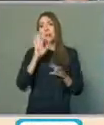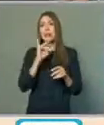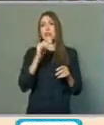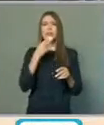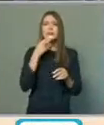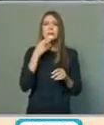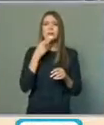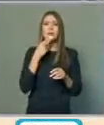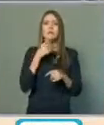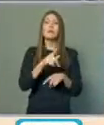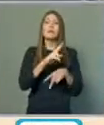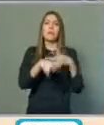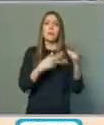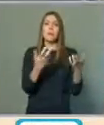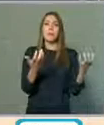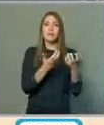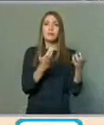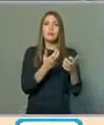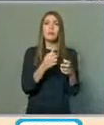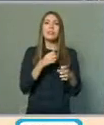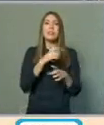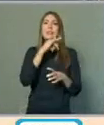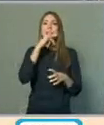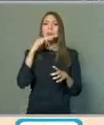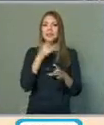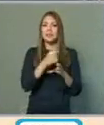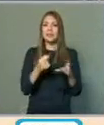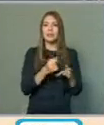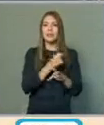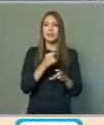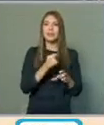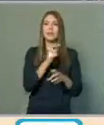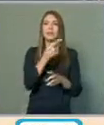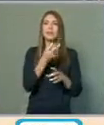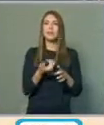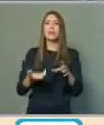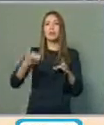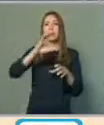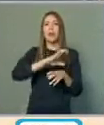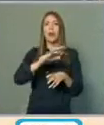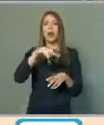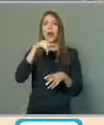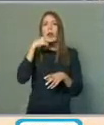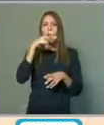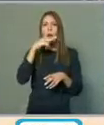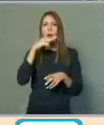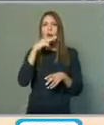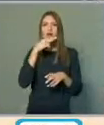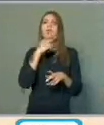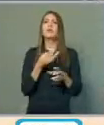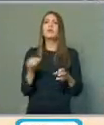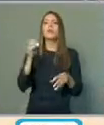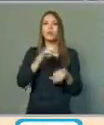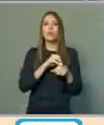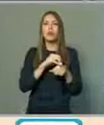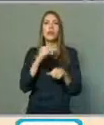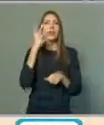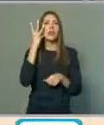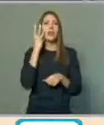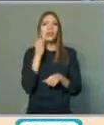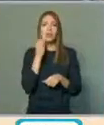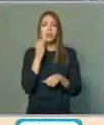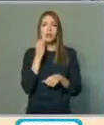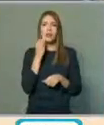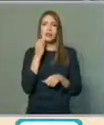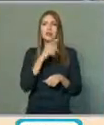salsa rapidísimo. ¿Qué es lo que vamos a hacer? En la licuadora, Andrés ya me está haciendo favor de verter el aguacate. Vamos a verter limón. ¿Por qué agrego limón? Recuerden